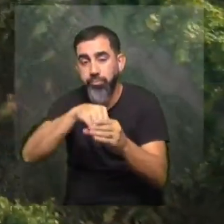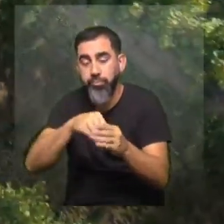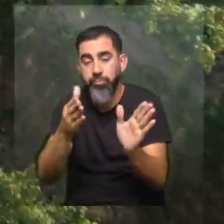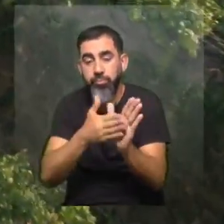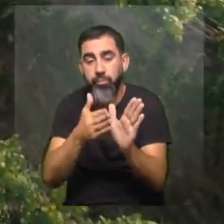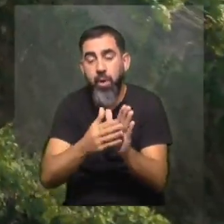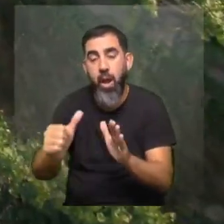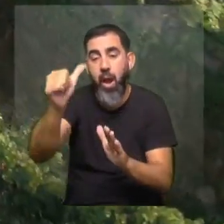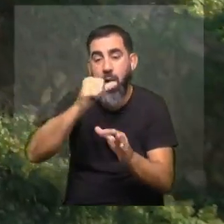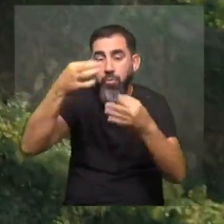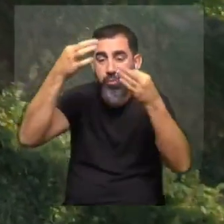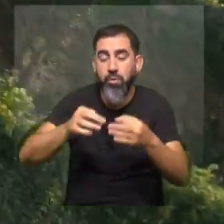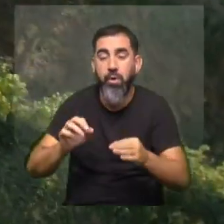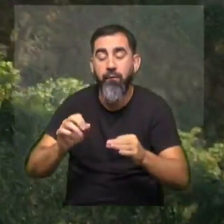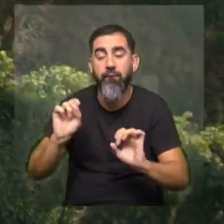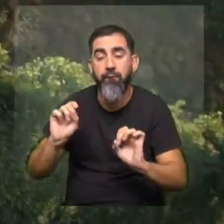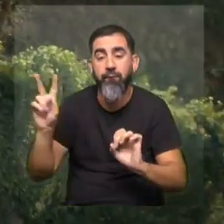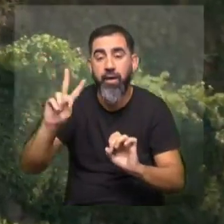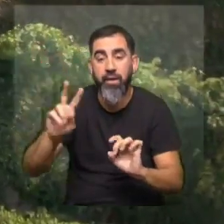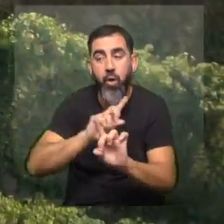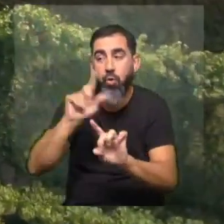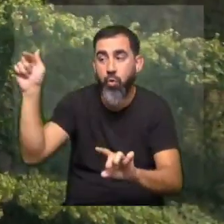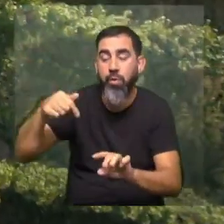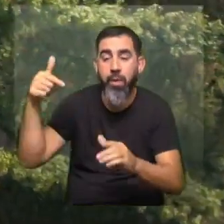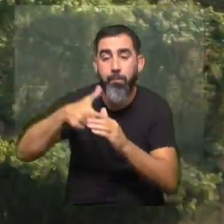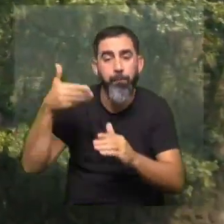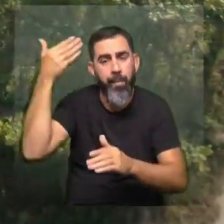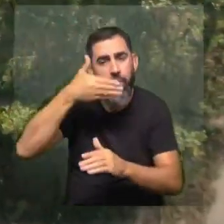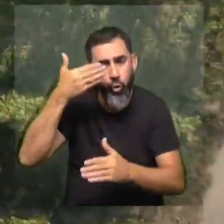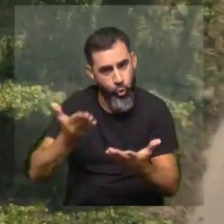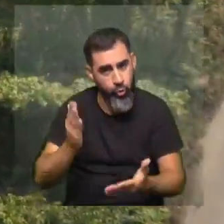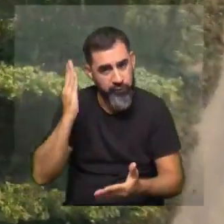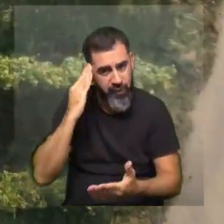que el alcohol es de origen vegetal y no derivado del petróleo?